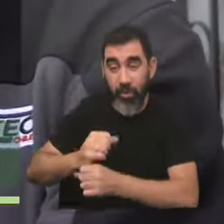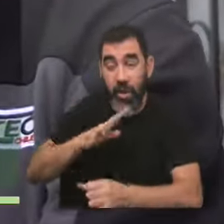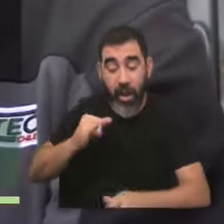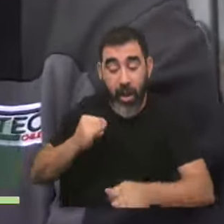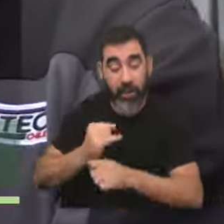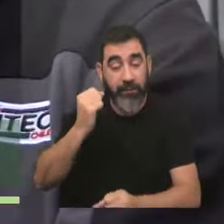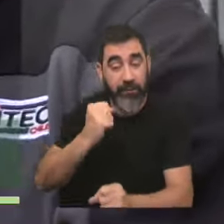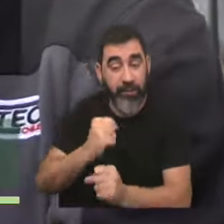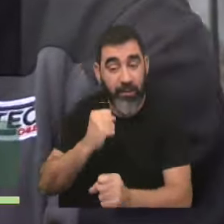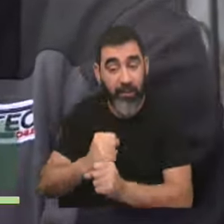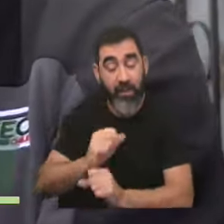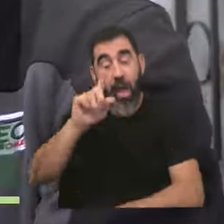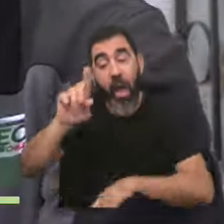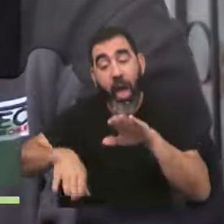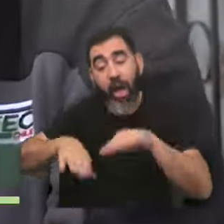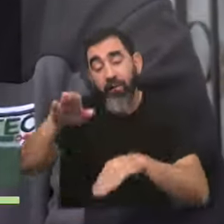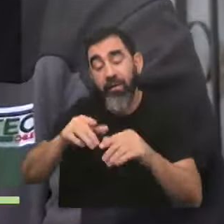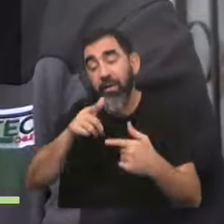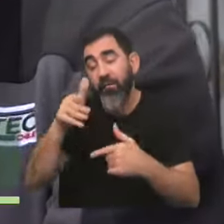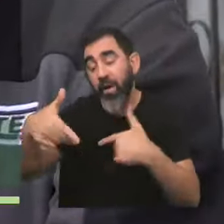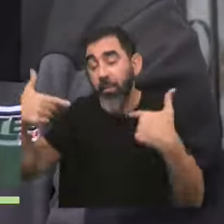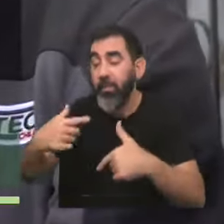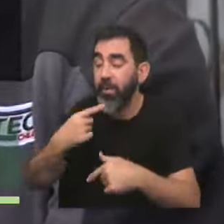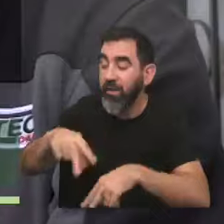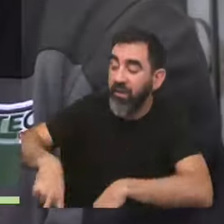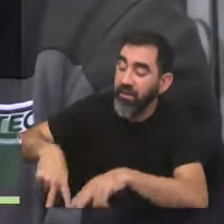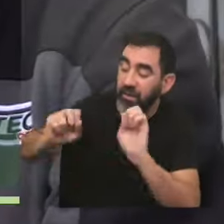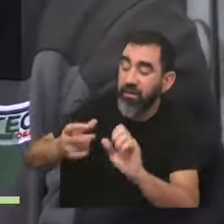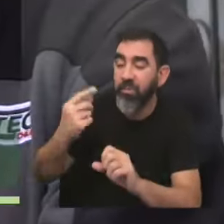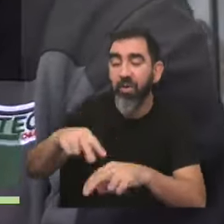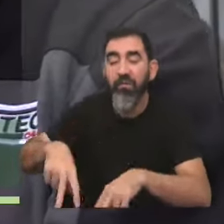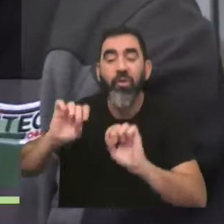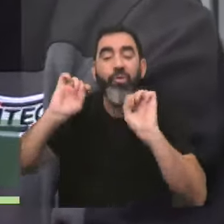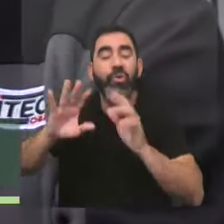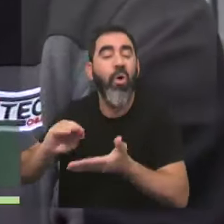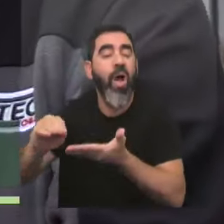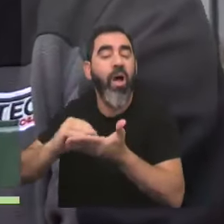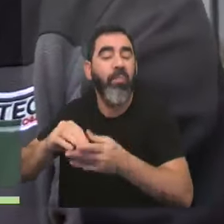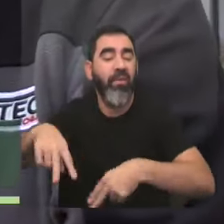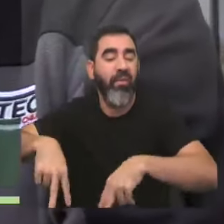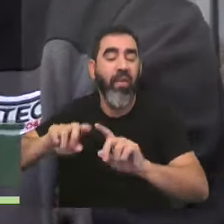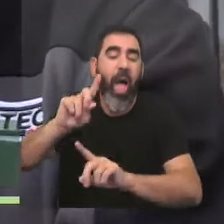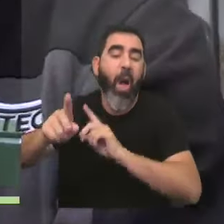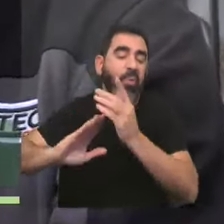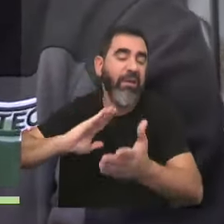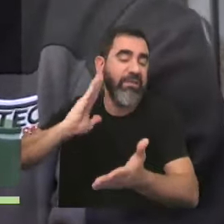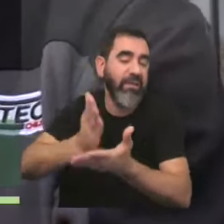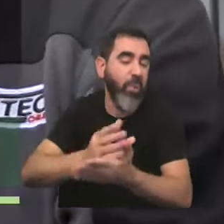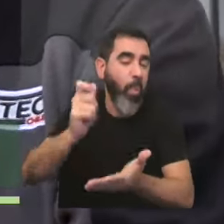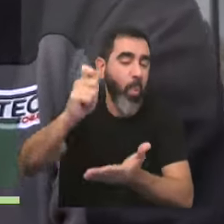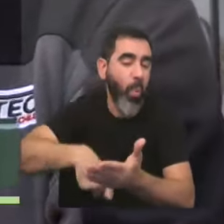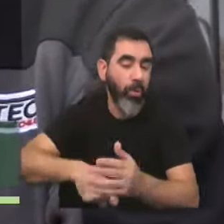laborales a veces va al ministerio hace la investigación pero esa investigación simplemente termina con alguna sanción alguna multa